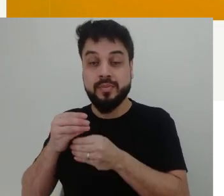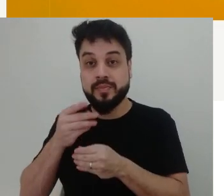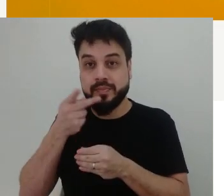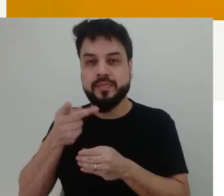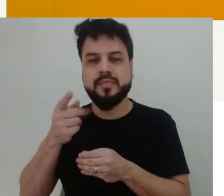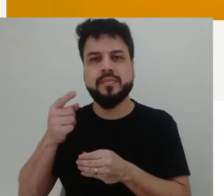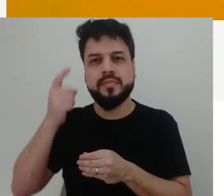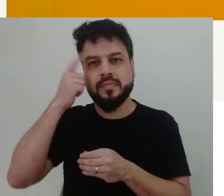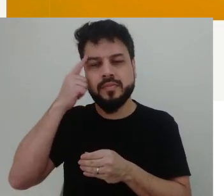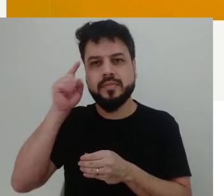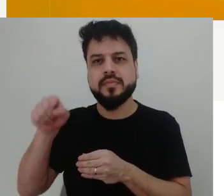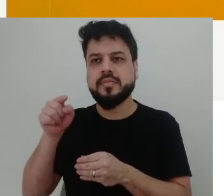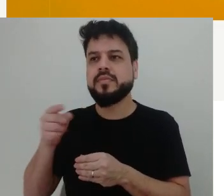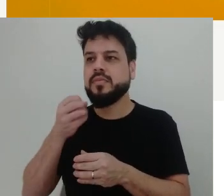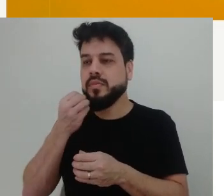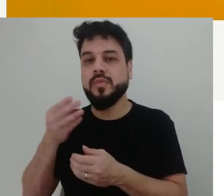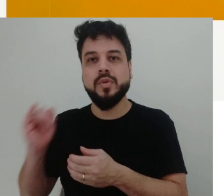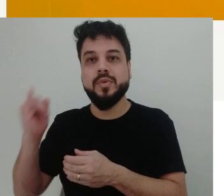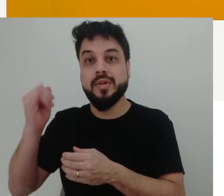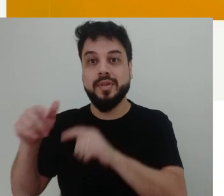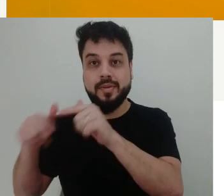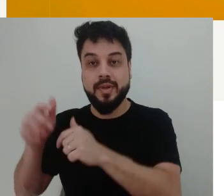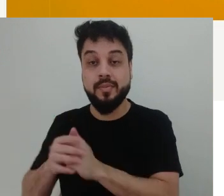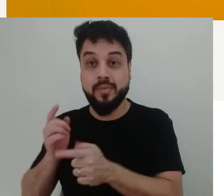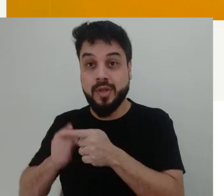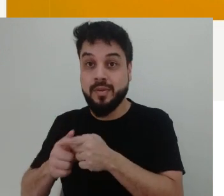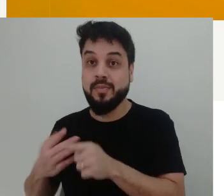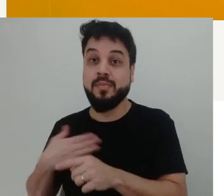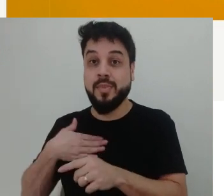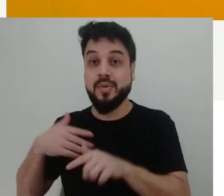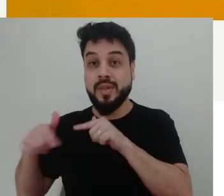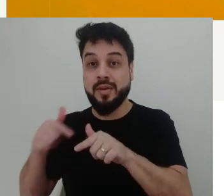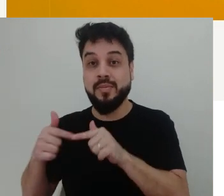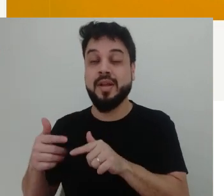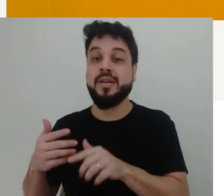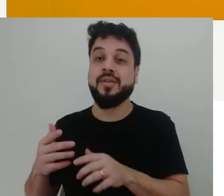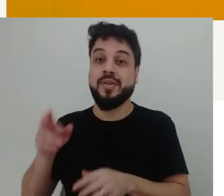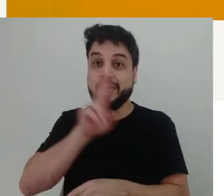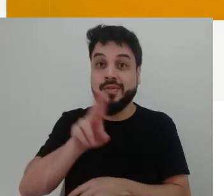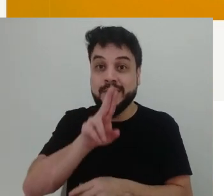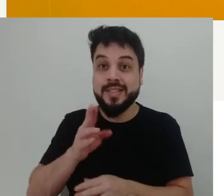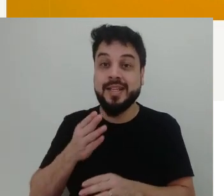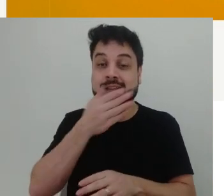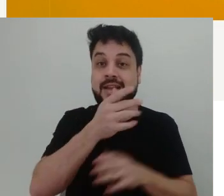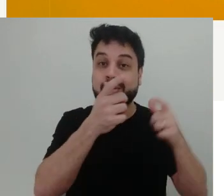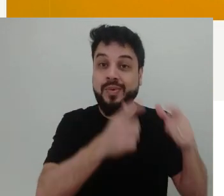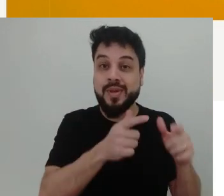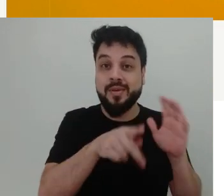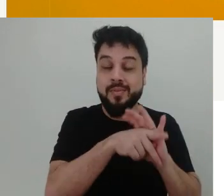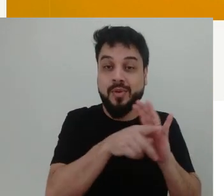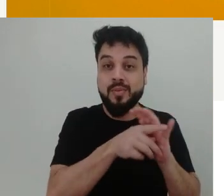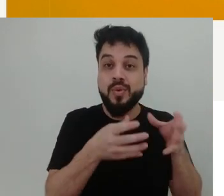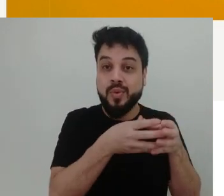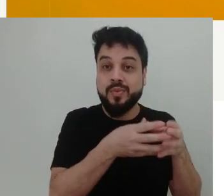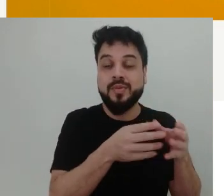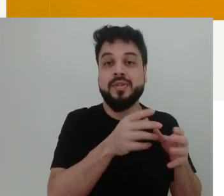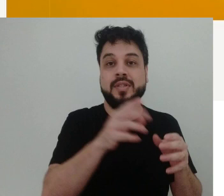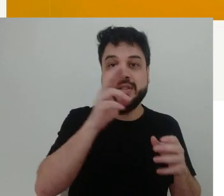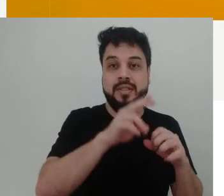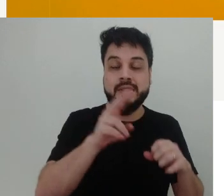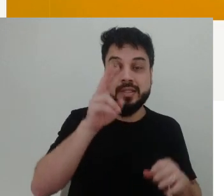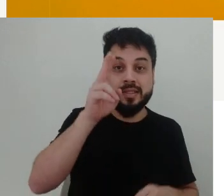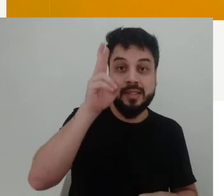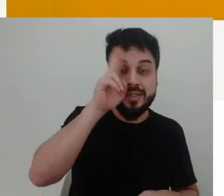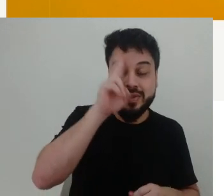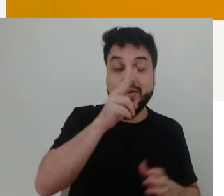eso marcó un poco mi trabajo de investigación durante la maestría y el doctorado, que fue justamente